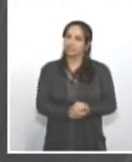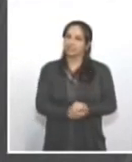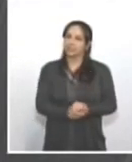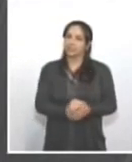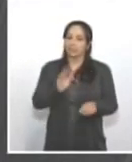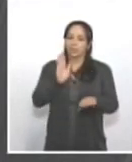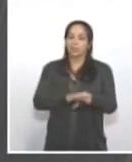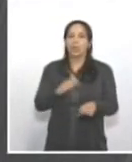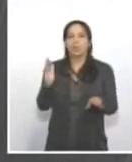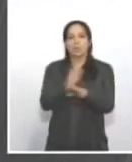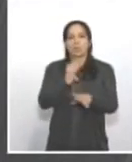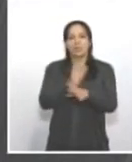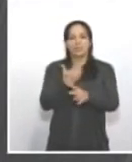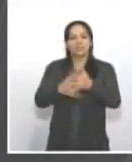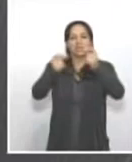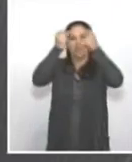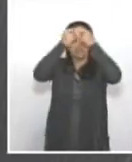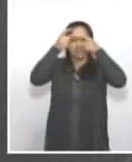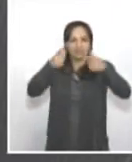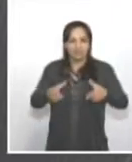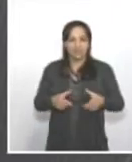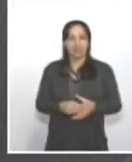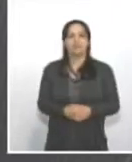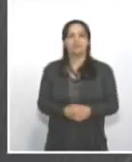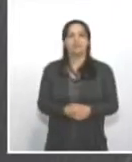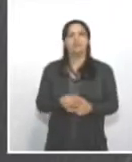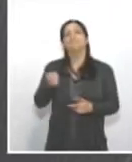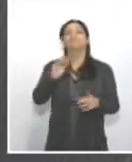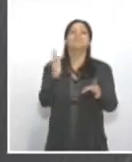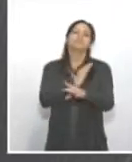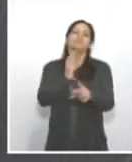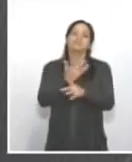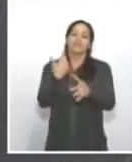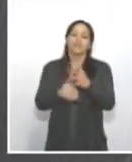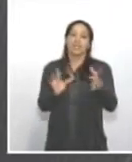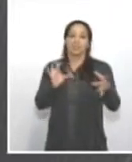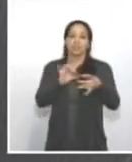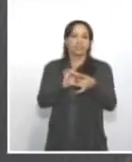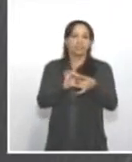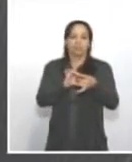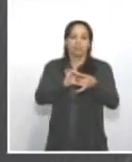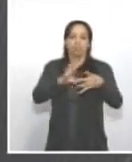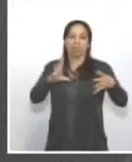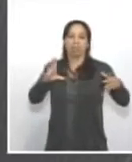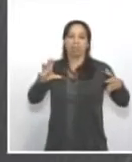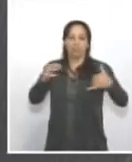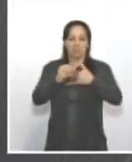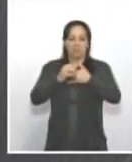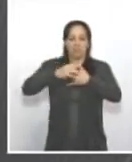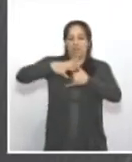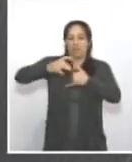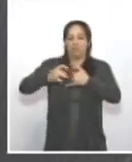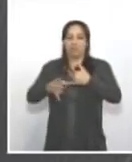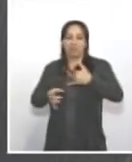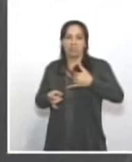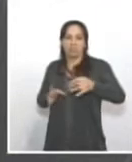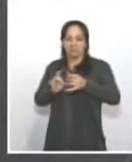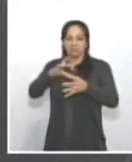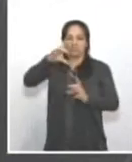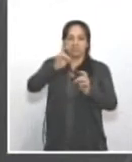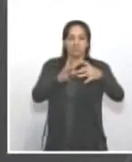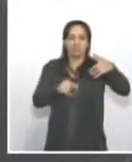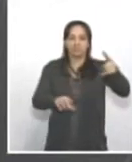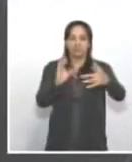por problemas de Estado, por problemas de la desarticulación de orden geográfico que existe